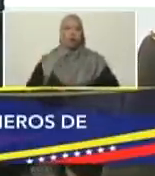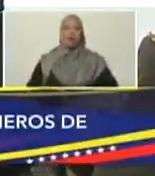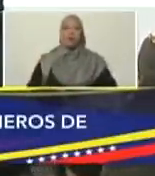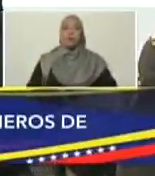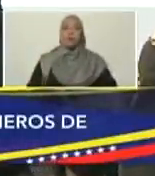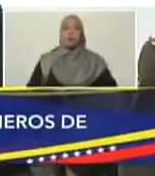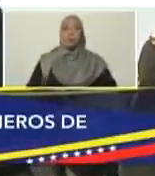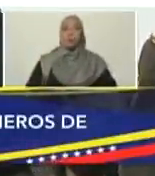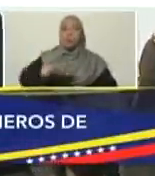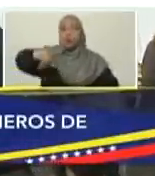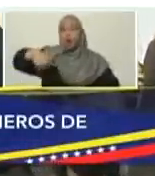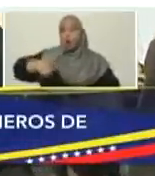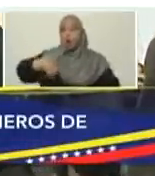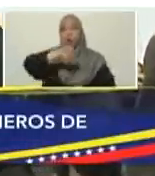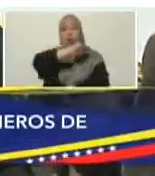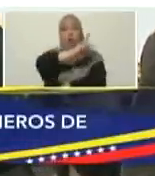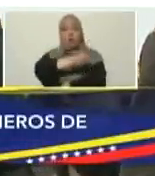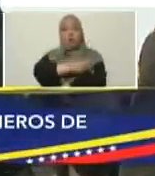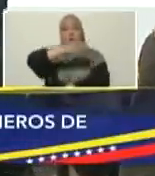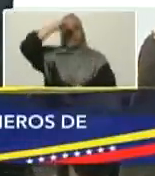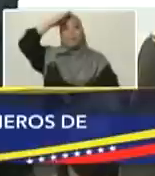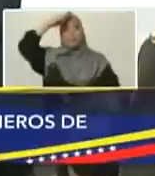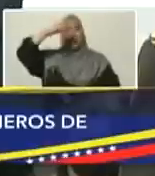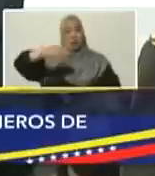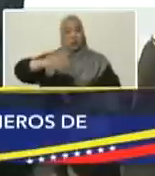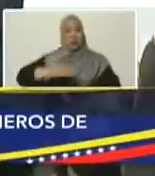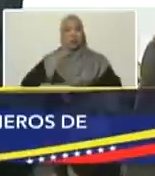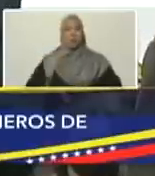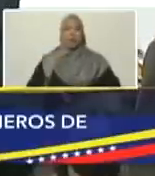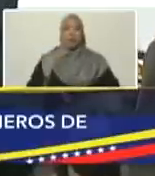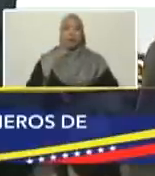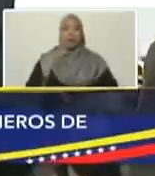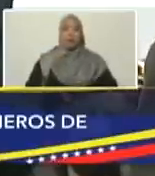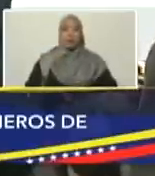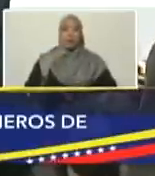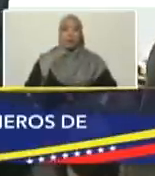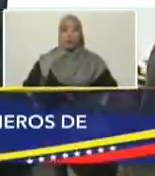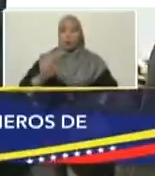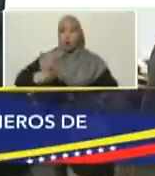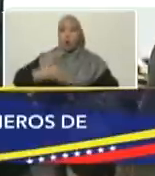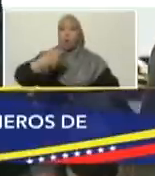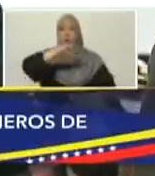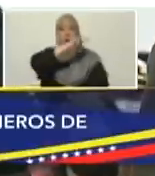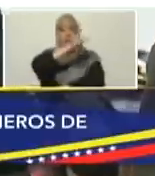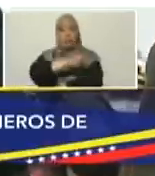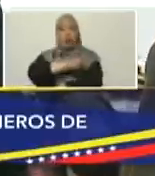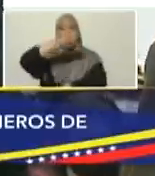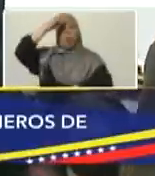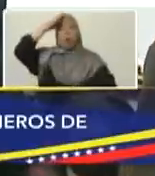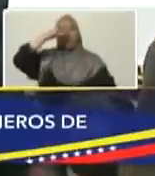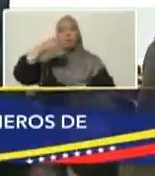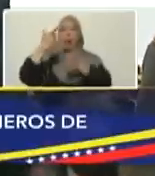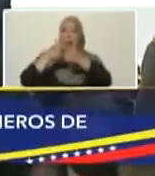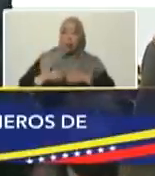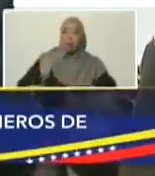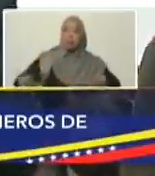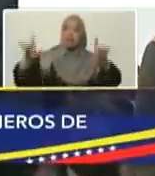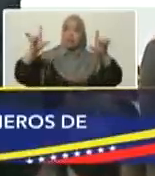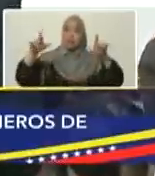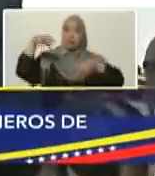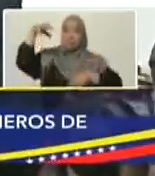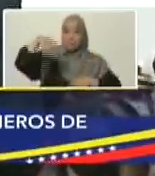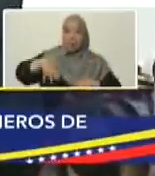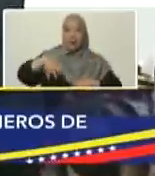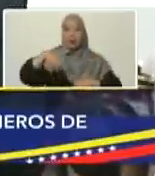para consolidar a nuestra Fuerza Armada Nacional Bolivariana como el poder militar de una patria libre.